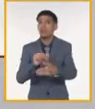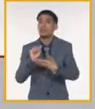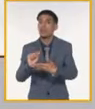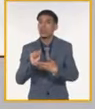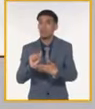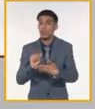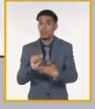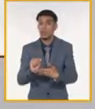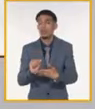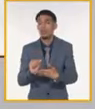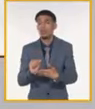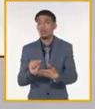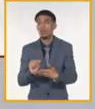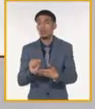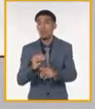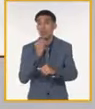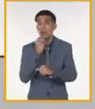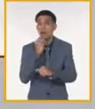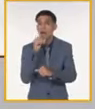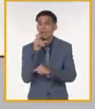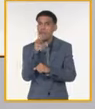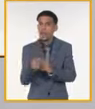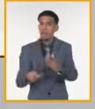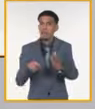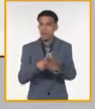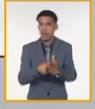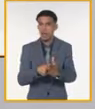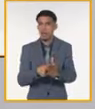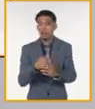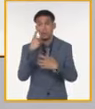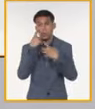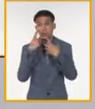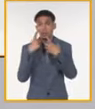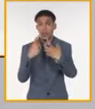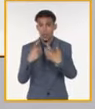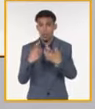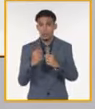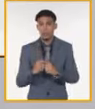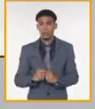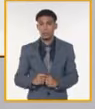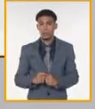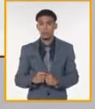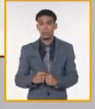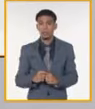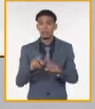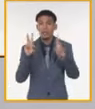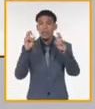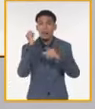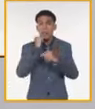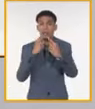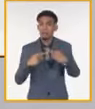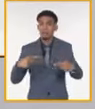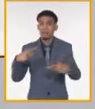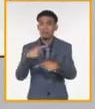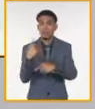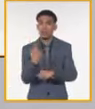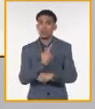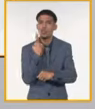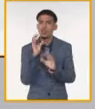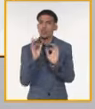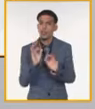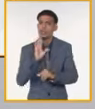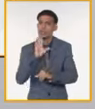todo ese trabajo para que pueda generar los los benef de ahí la importancia que uno de de los temas fundamentales que nosotros